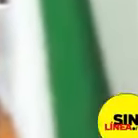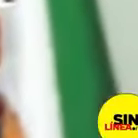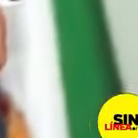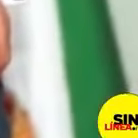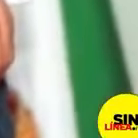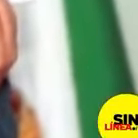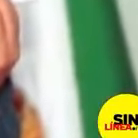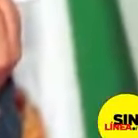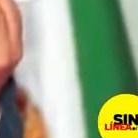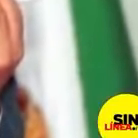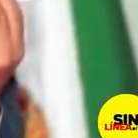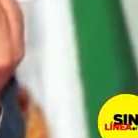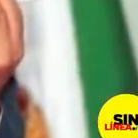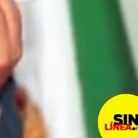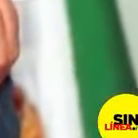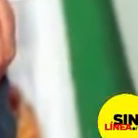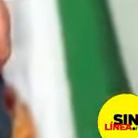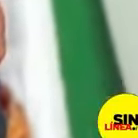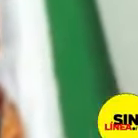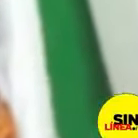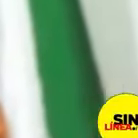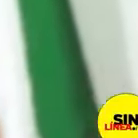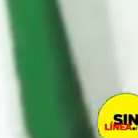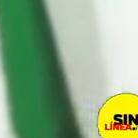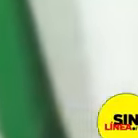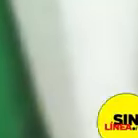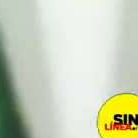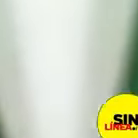Voy a escribir.